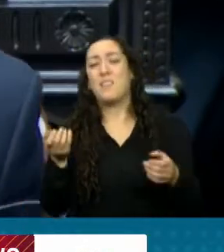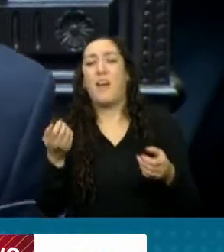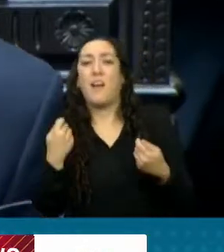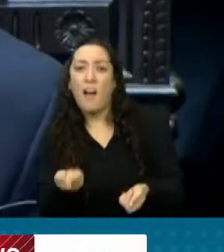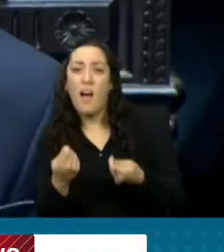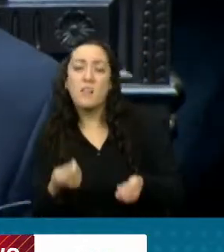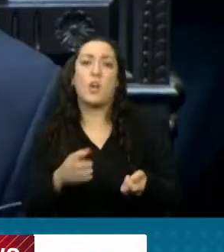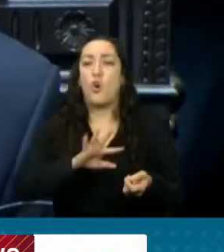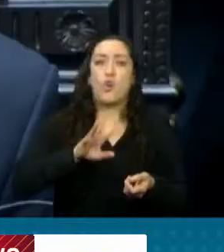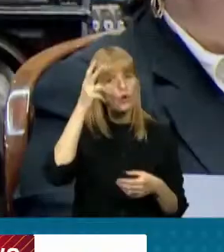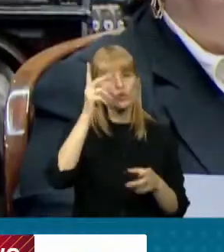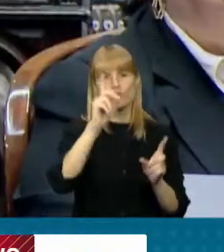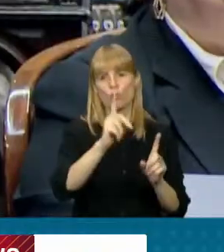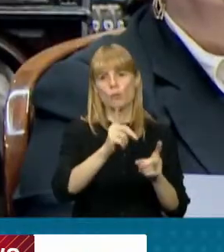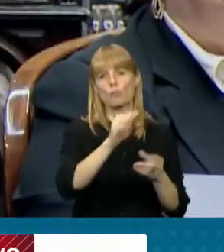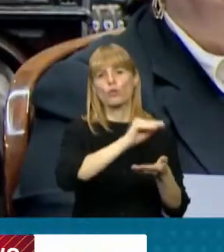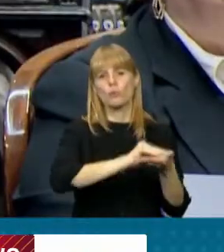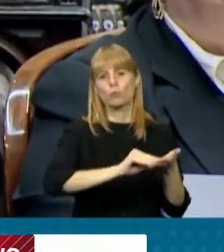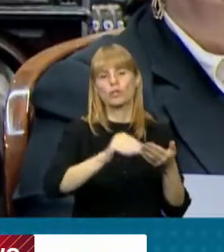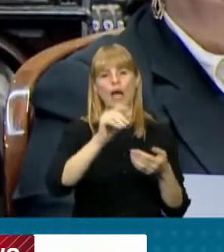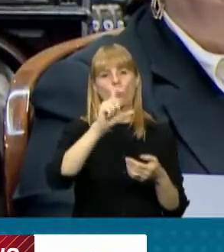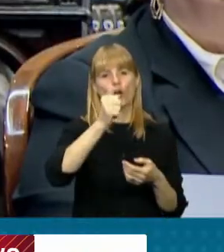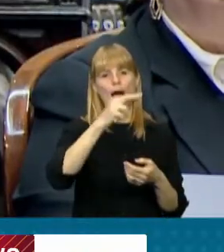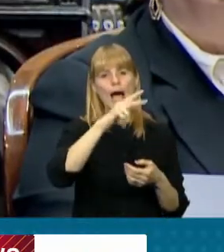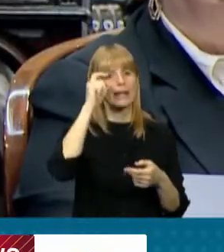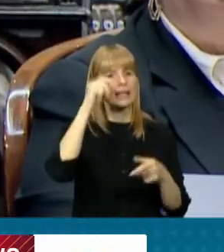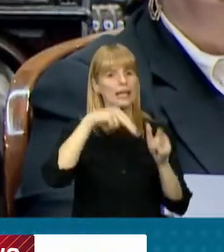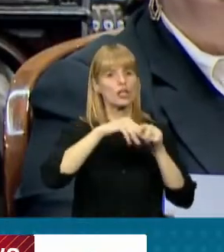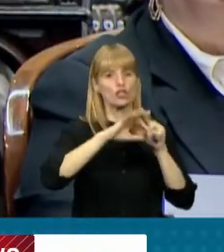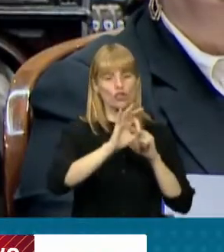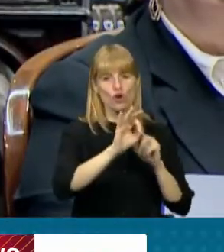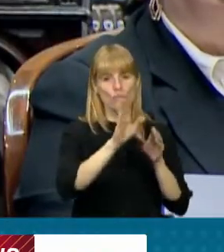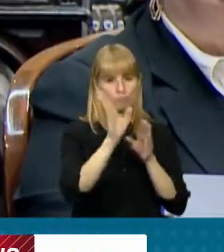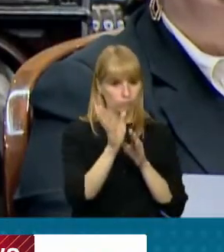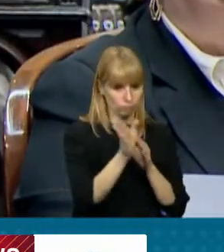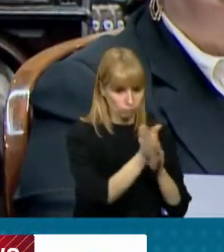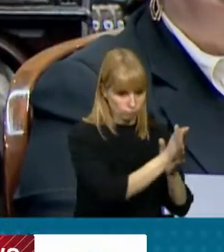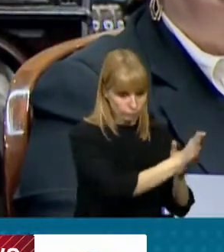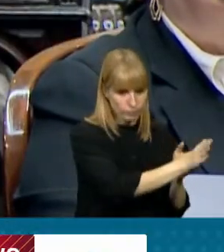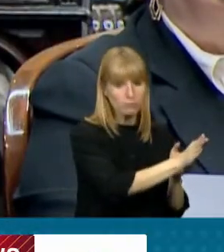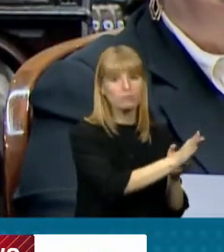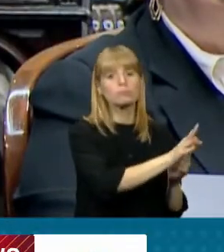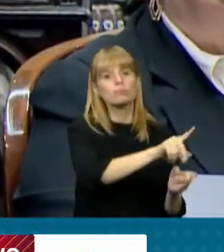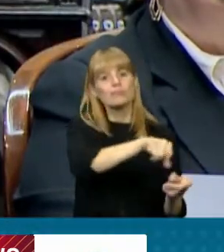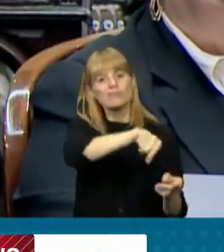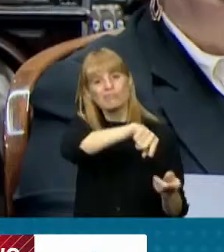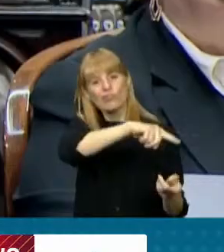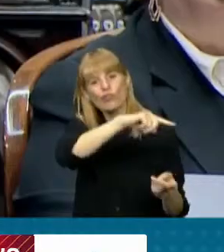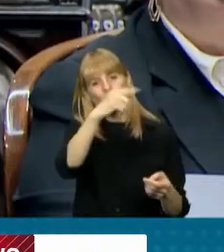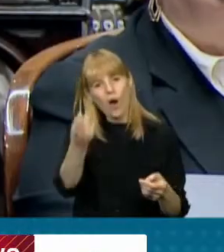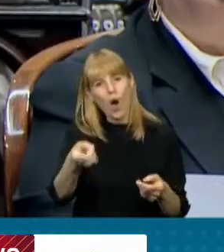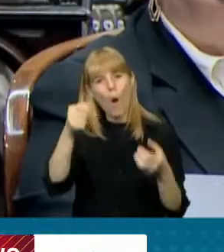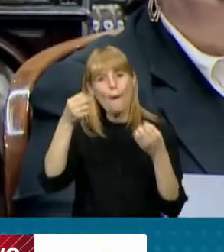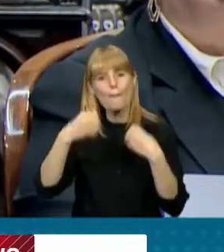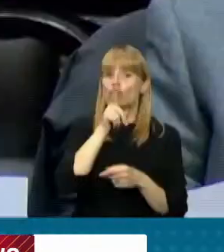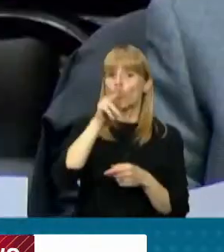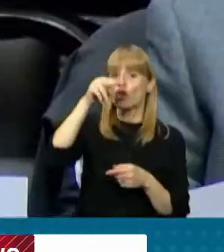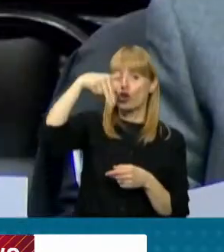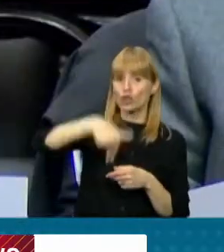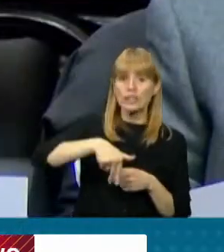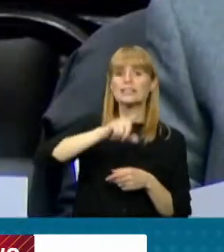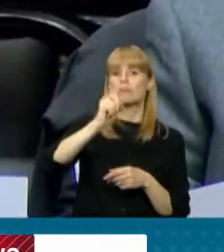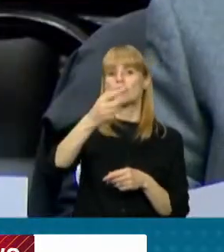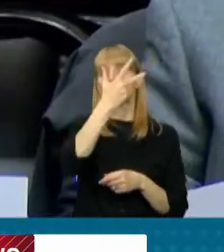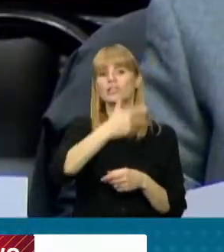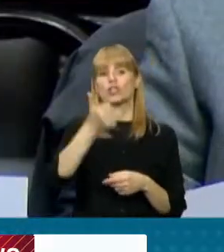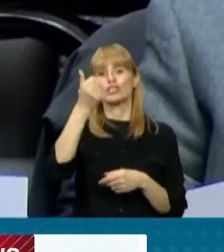que ya lo va a recibir el jubilado el próximo mes, no. Falta todavía el paso del Senado, que tiene que reunirse en una sesión